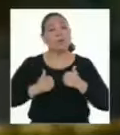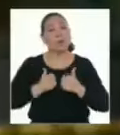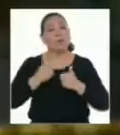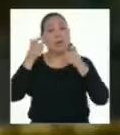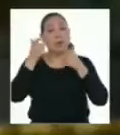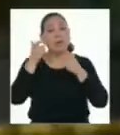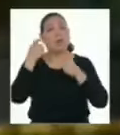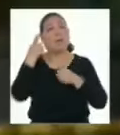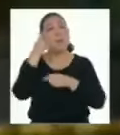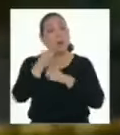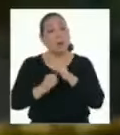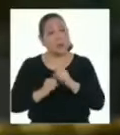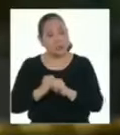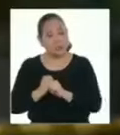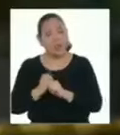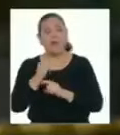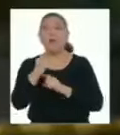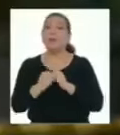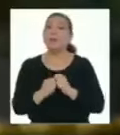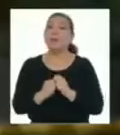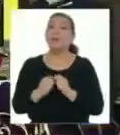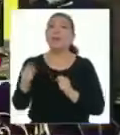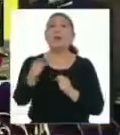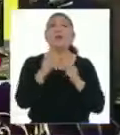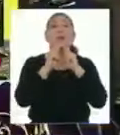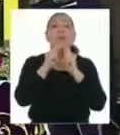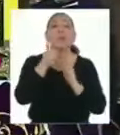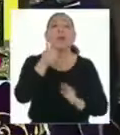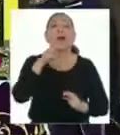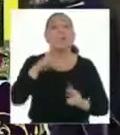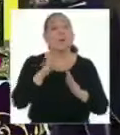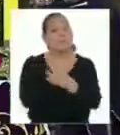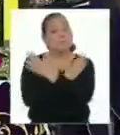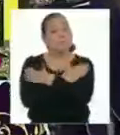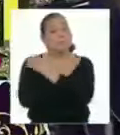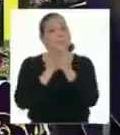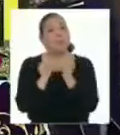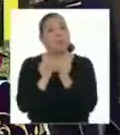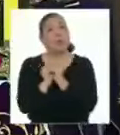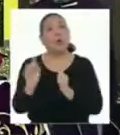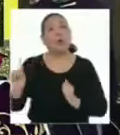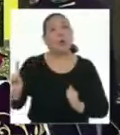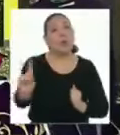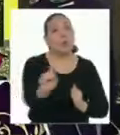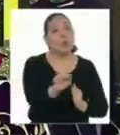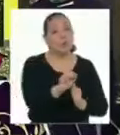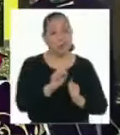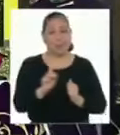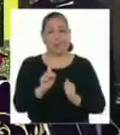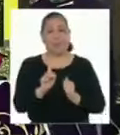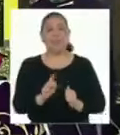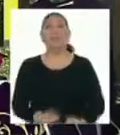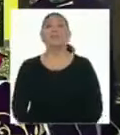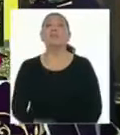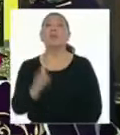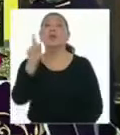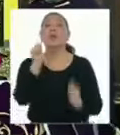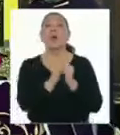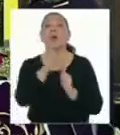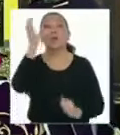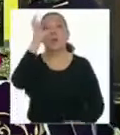y reinas por los siglos de los siglos. Amén. Que la paz del Señor esté siempre con todos y todas ustedes.